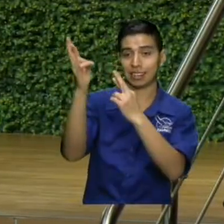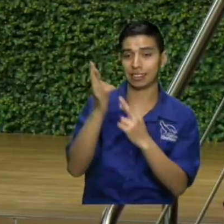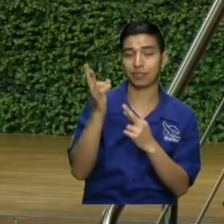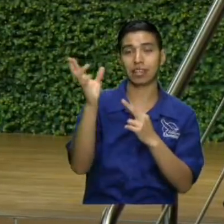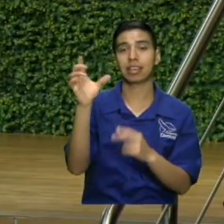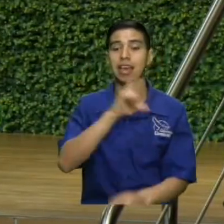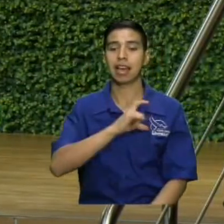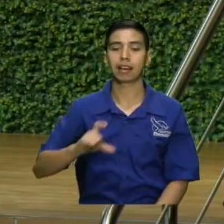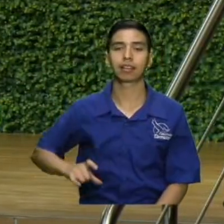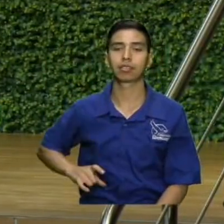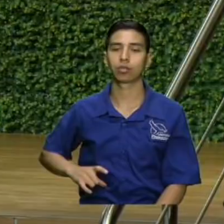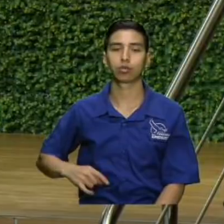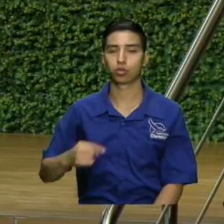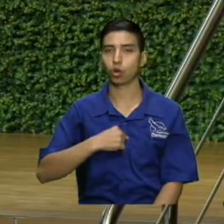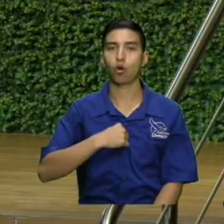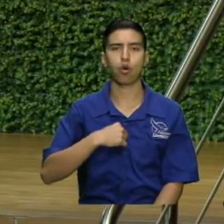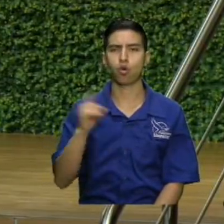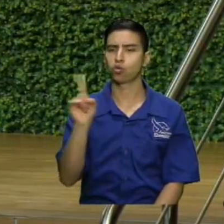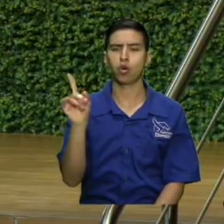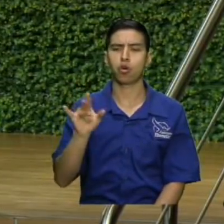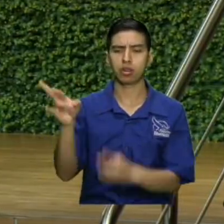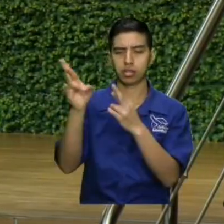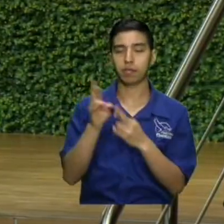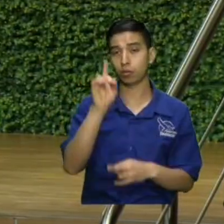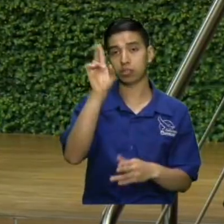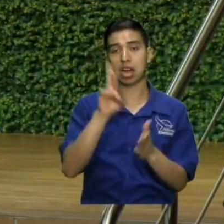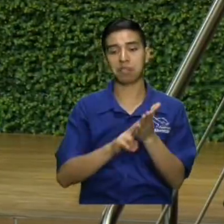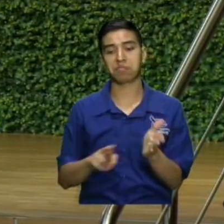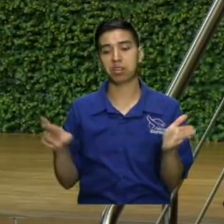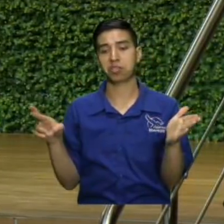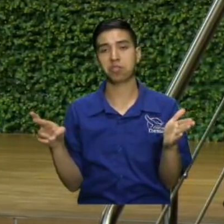Yo no recibí una religión.